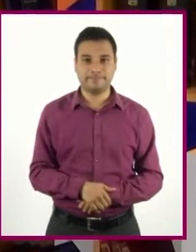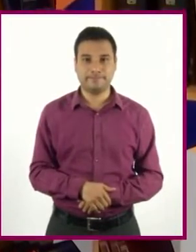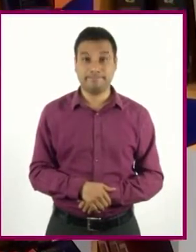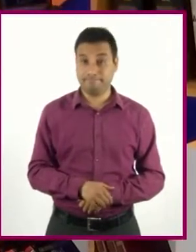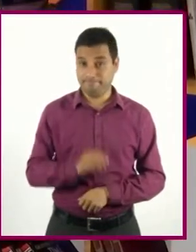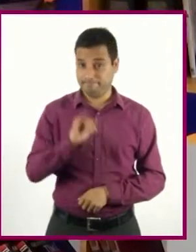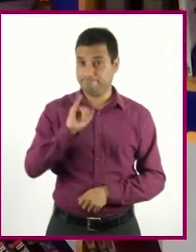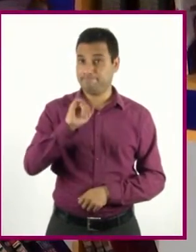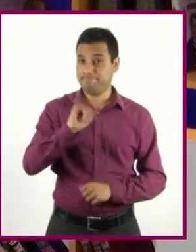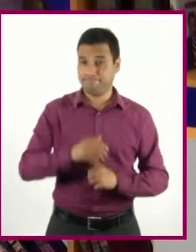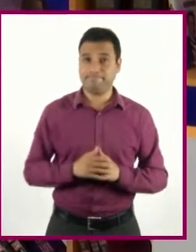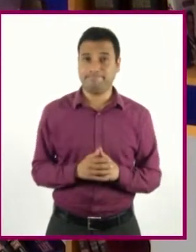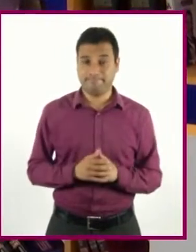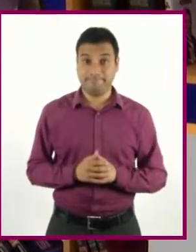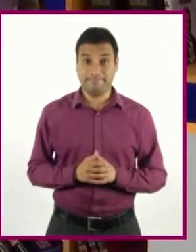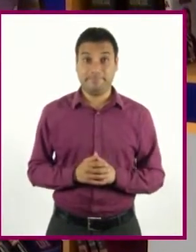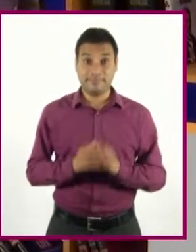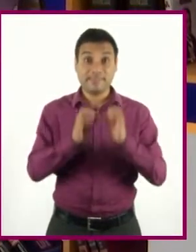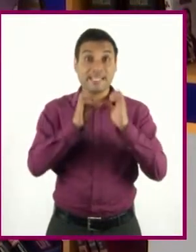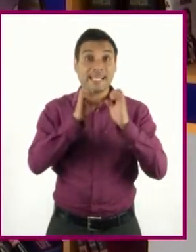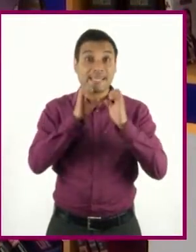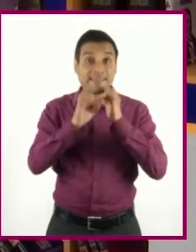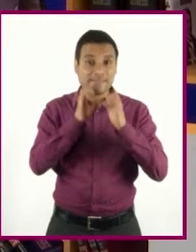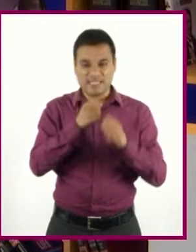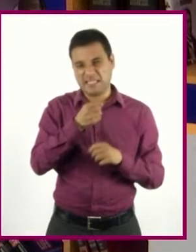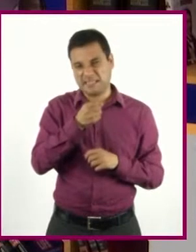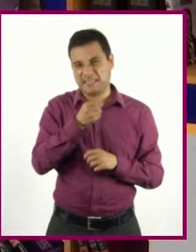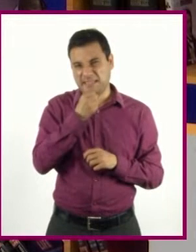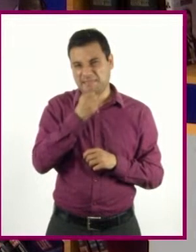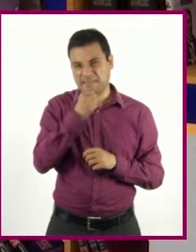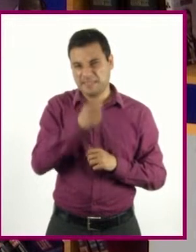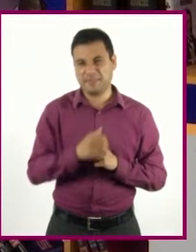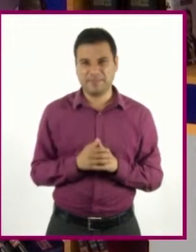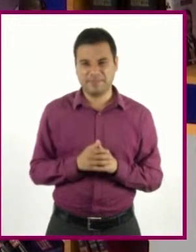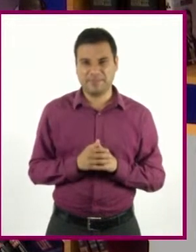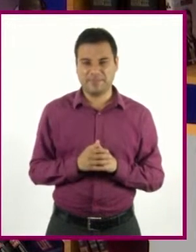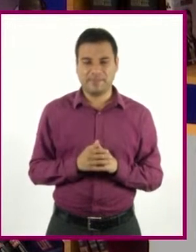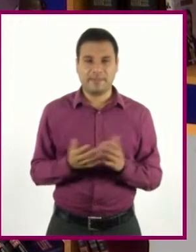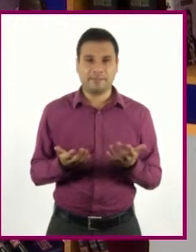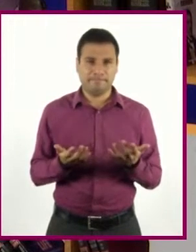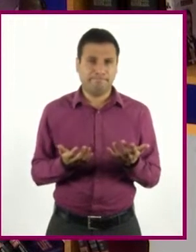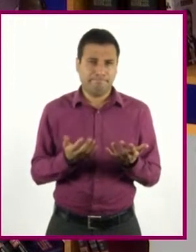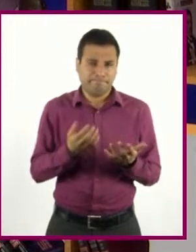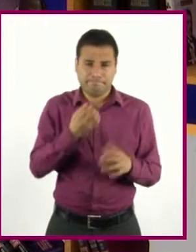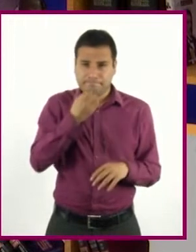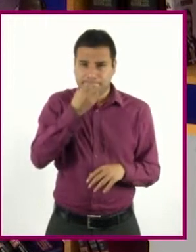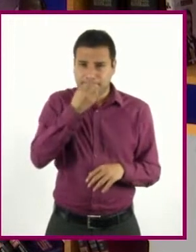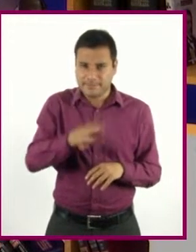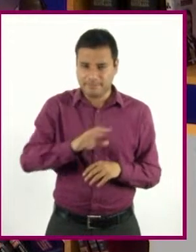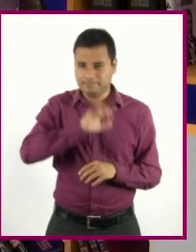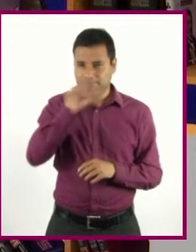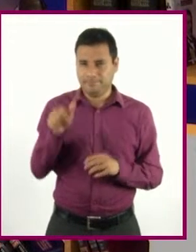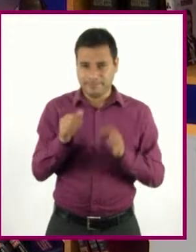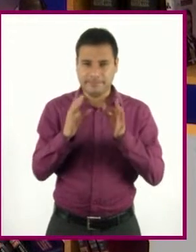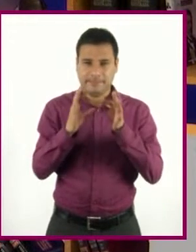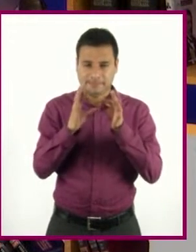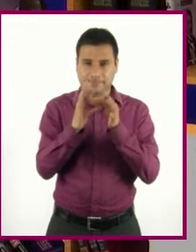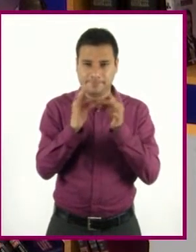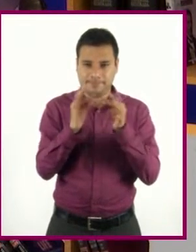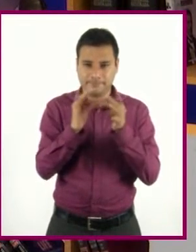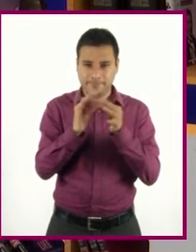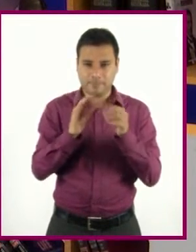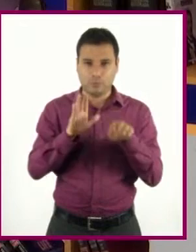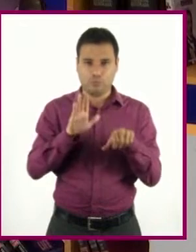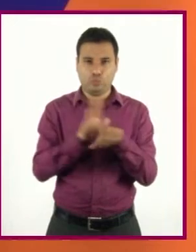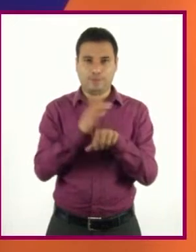Desde luego, porque las entrevistas también implican una cierta emotividad de la cual hablaremos más adelante con